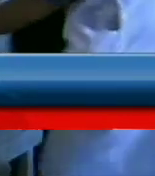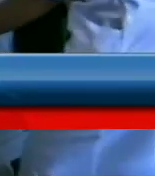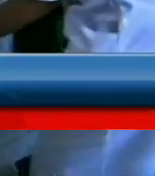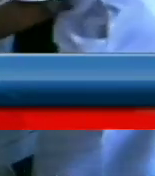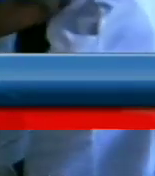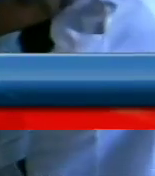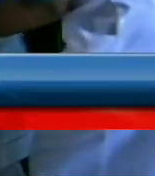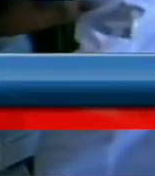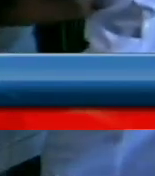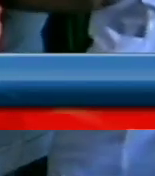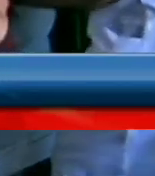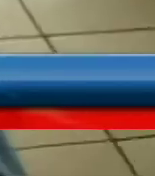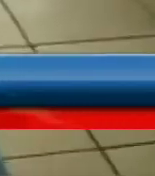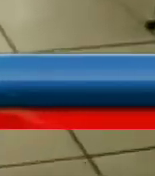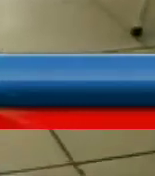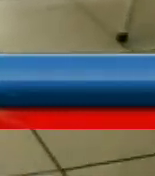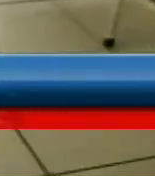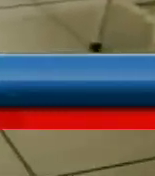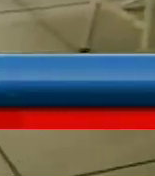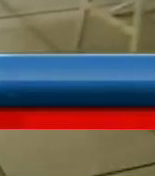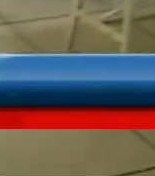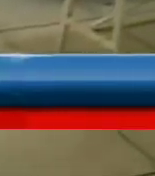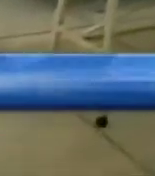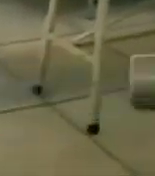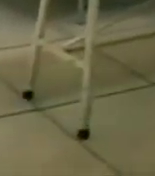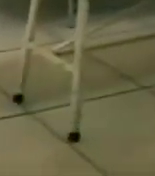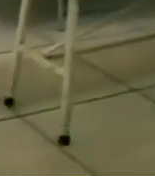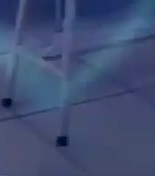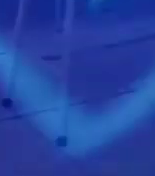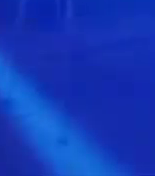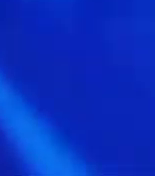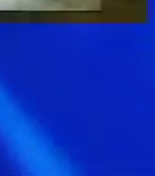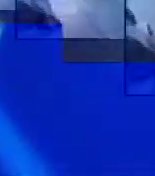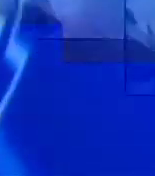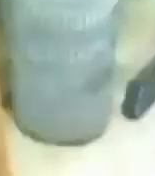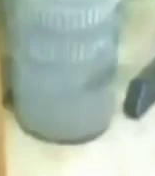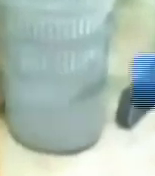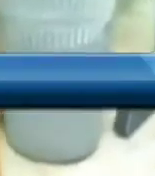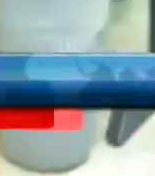Alarmados, temen que brote de ébola siga cobrando vidas.